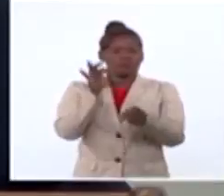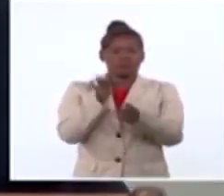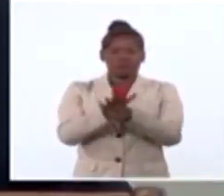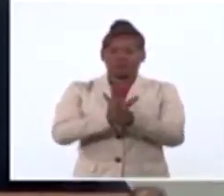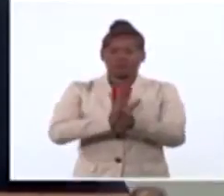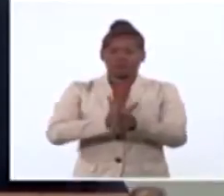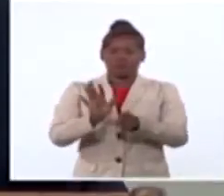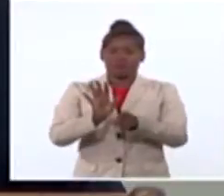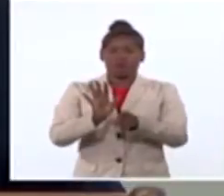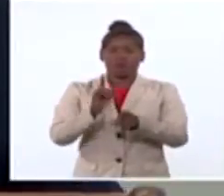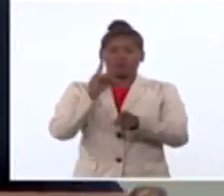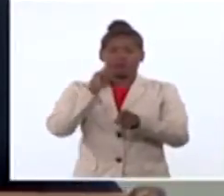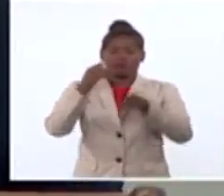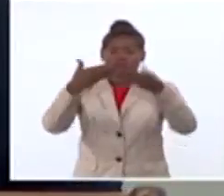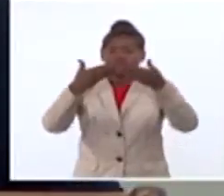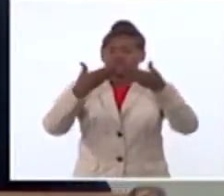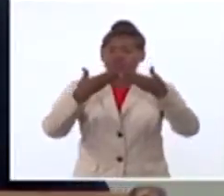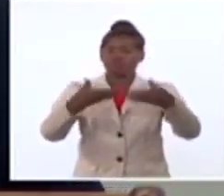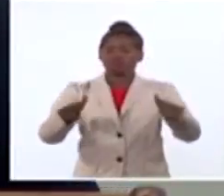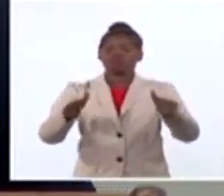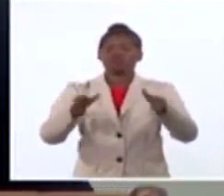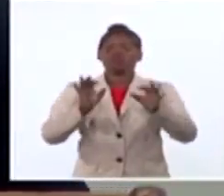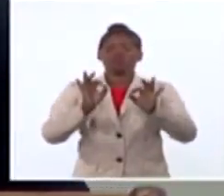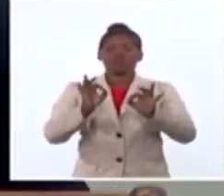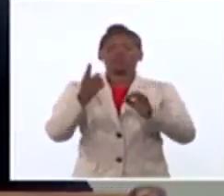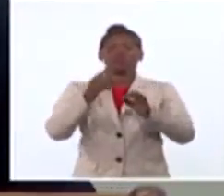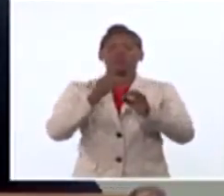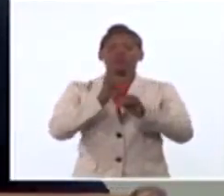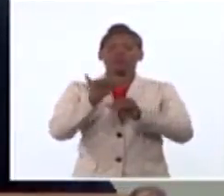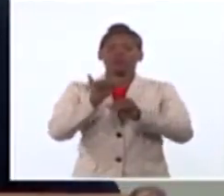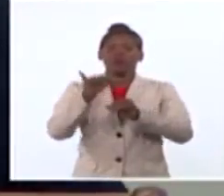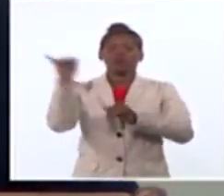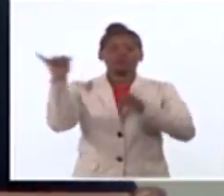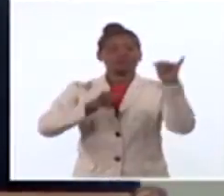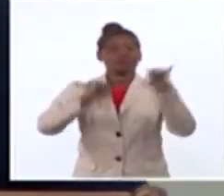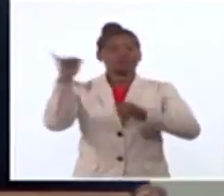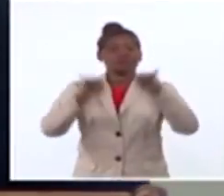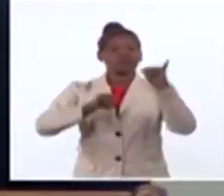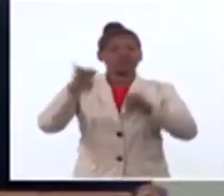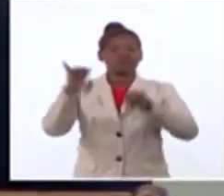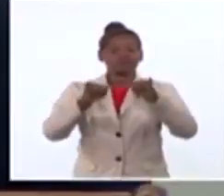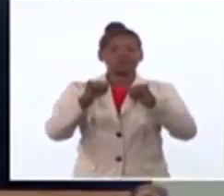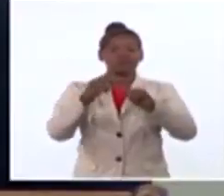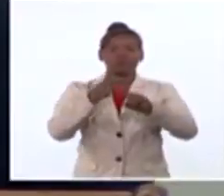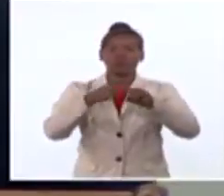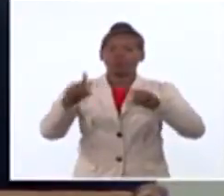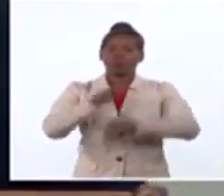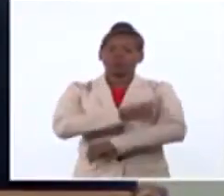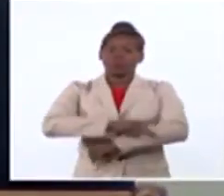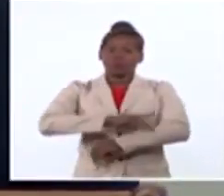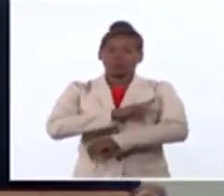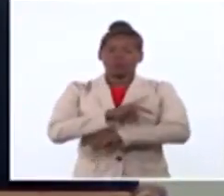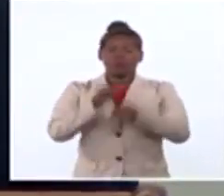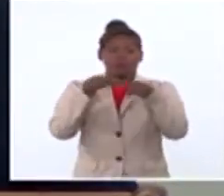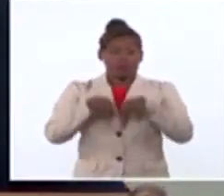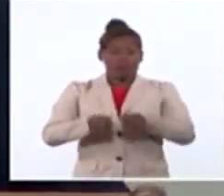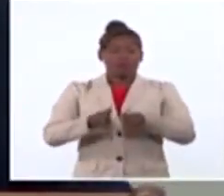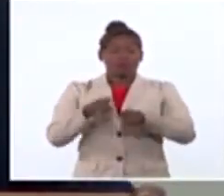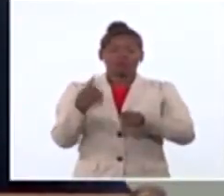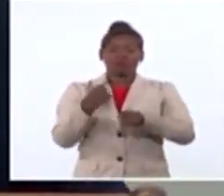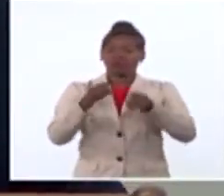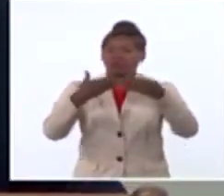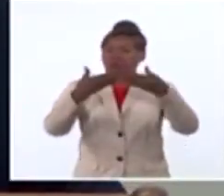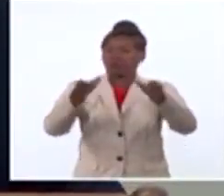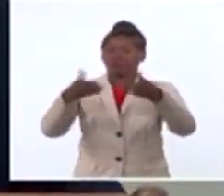escala masiva de los vuelos internacionales. Tendremos la oportunidad de acoger a